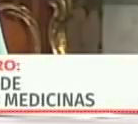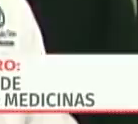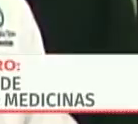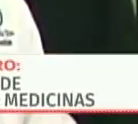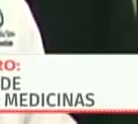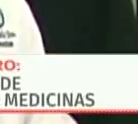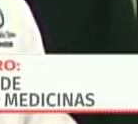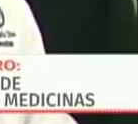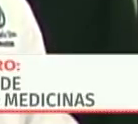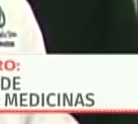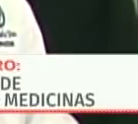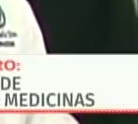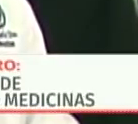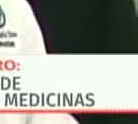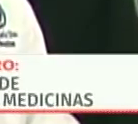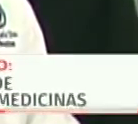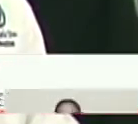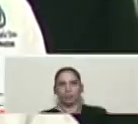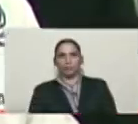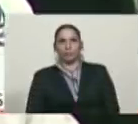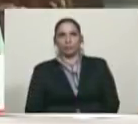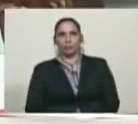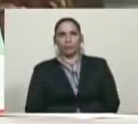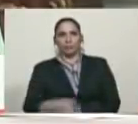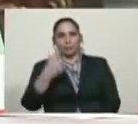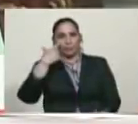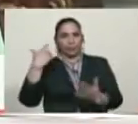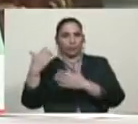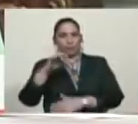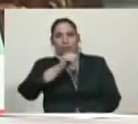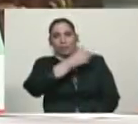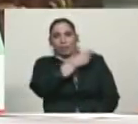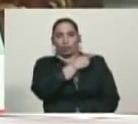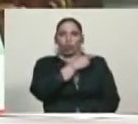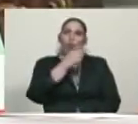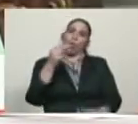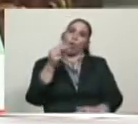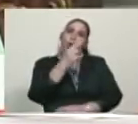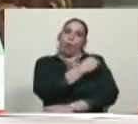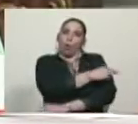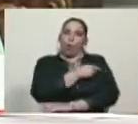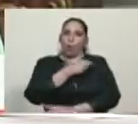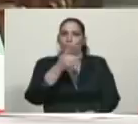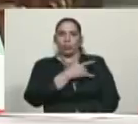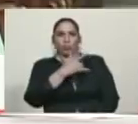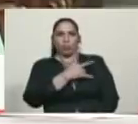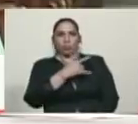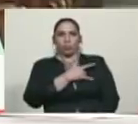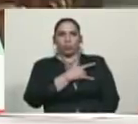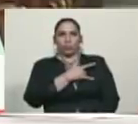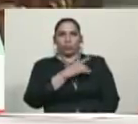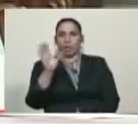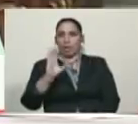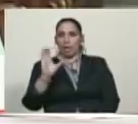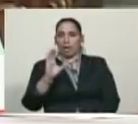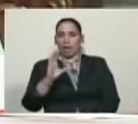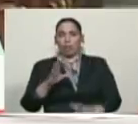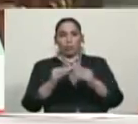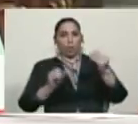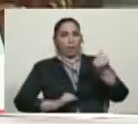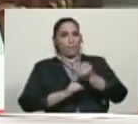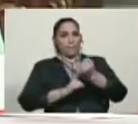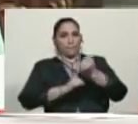trabajo allí para sanear toda la administración todo el proceso de funcionamiento del hospital universitario todo mi apoyo al hospital